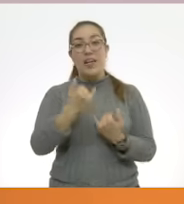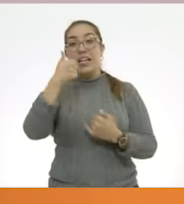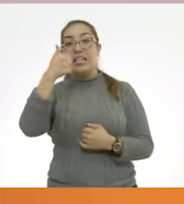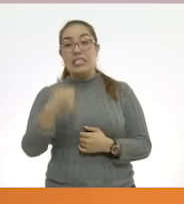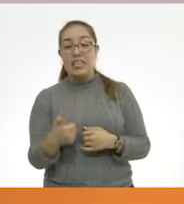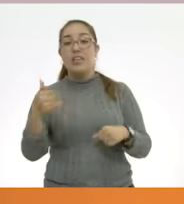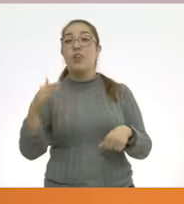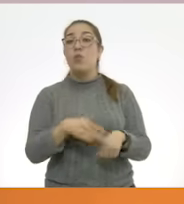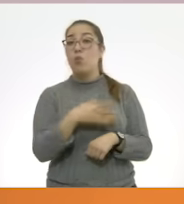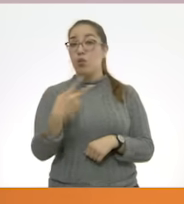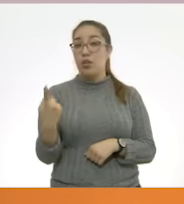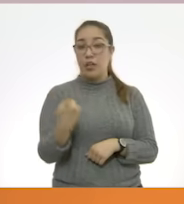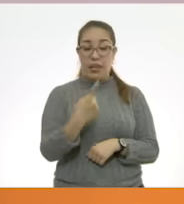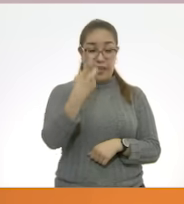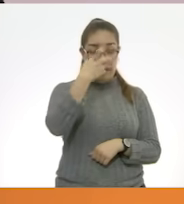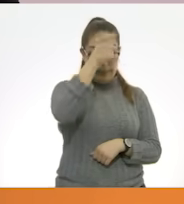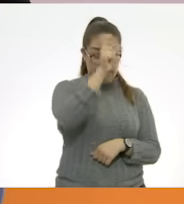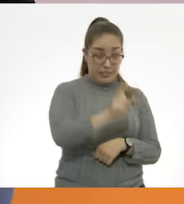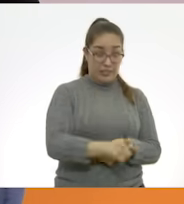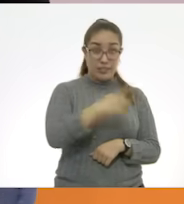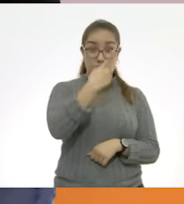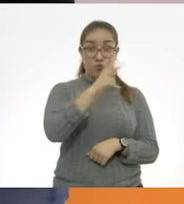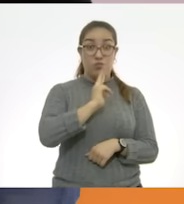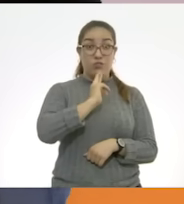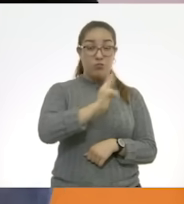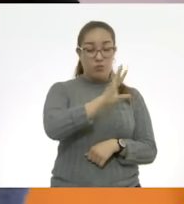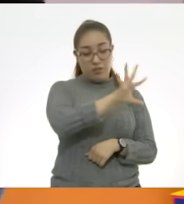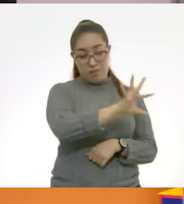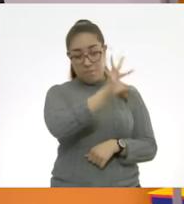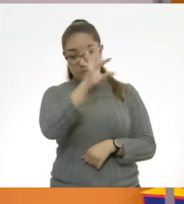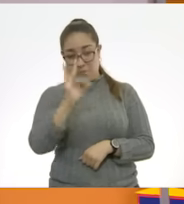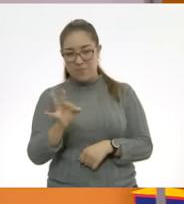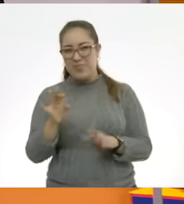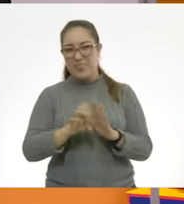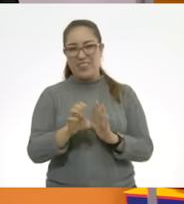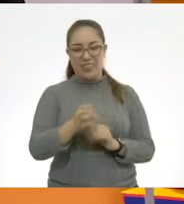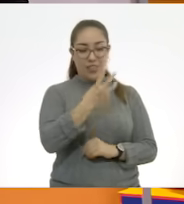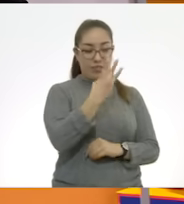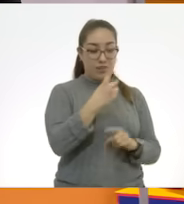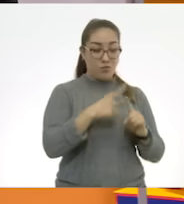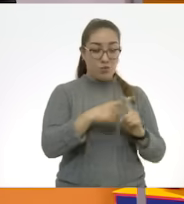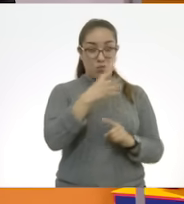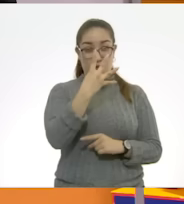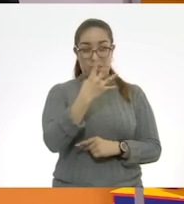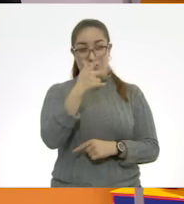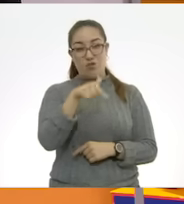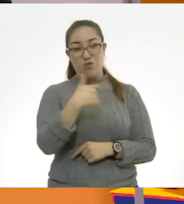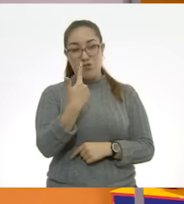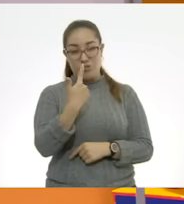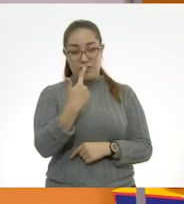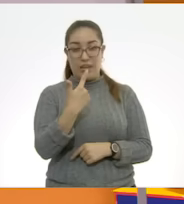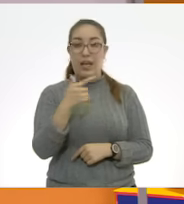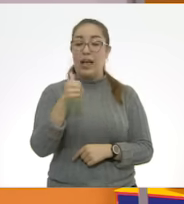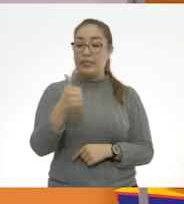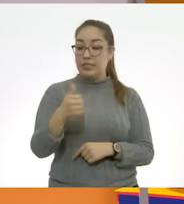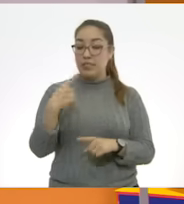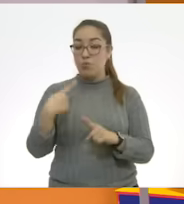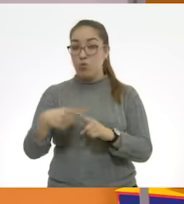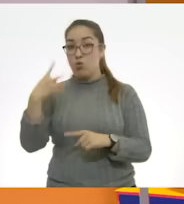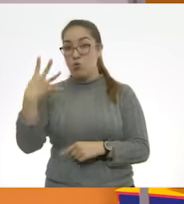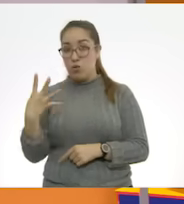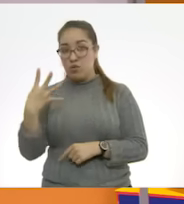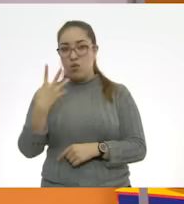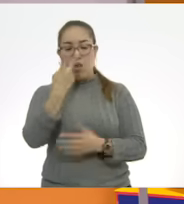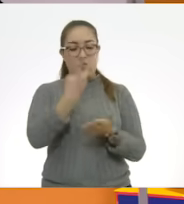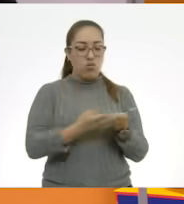el mismo resultado para saberla, como lo veíamos, que era 3 por 4, 12. 12. Pero 6 por 4, pues sumo dos veces este.